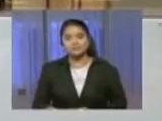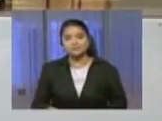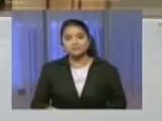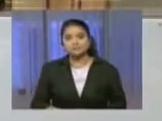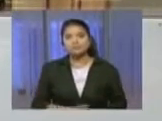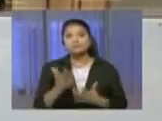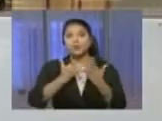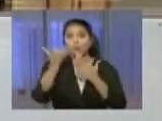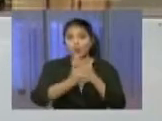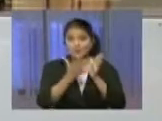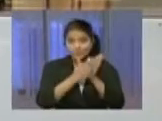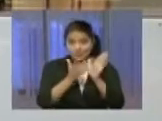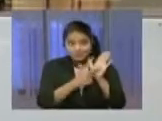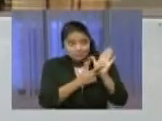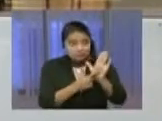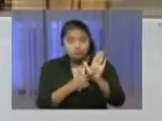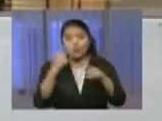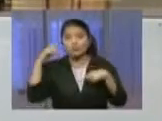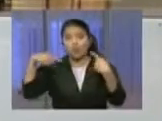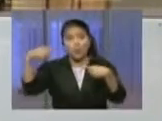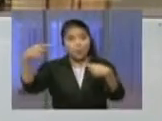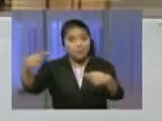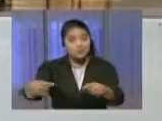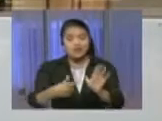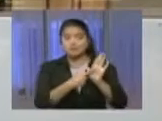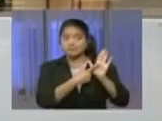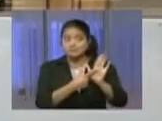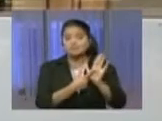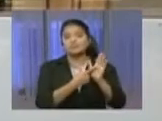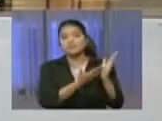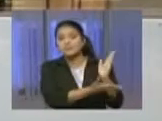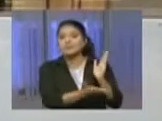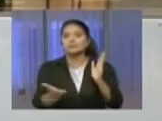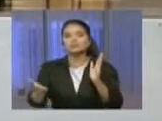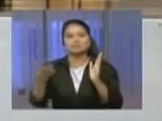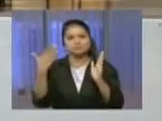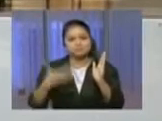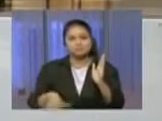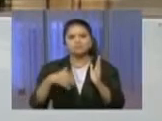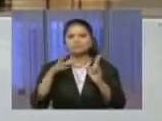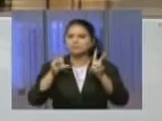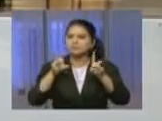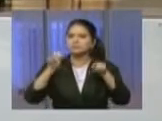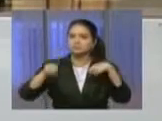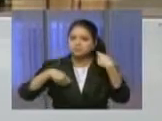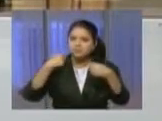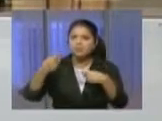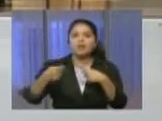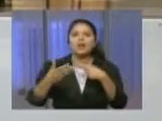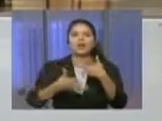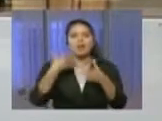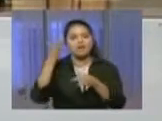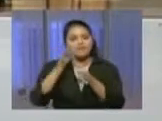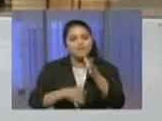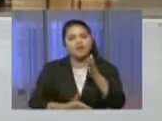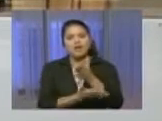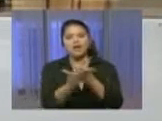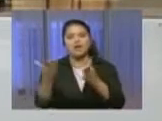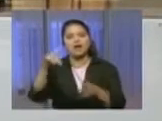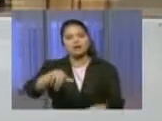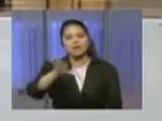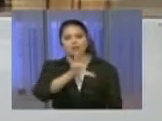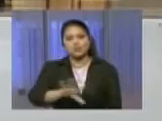proyecto original que todos los días le da vida y va renovando la fe en nuestra